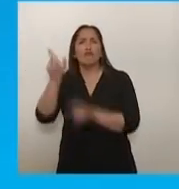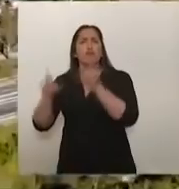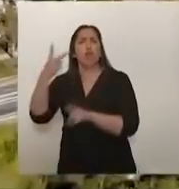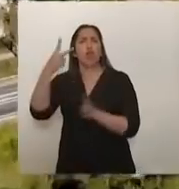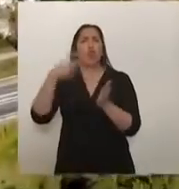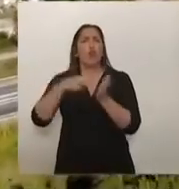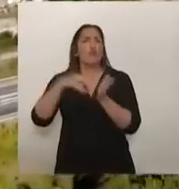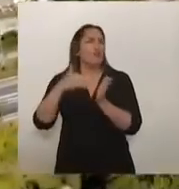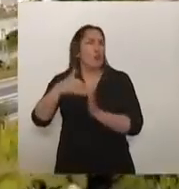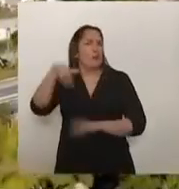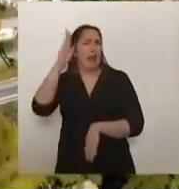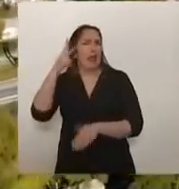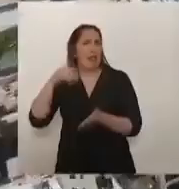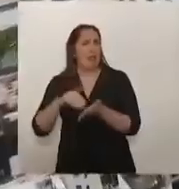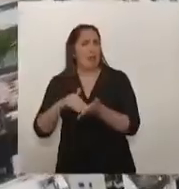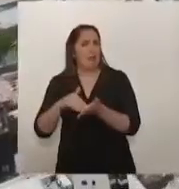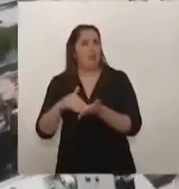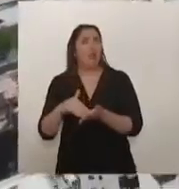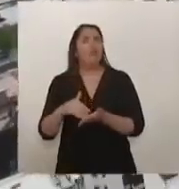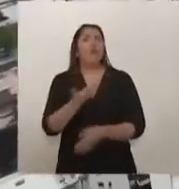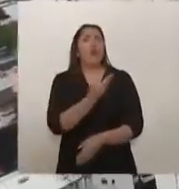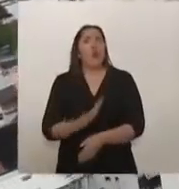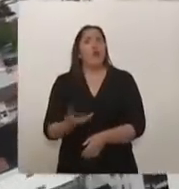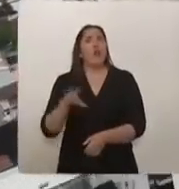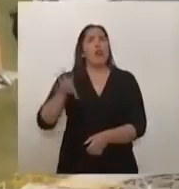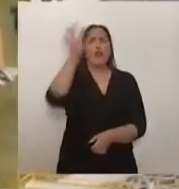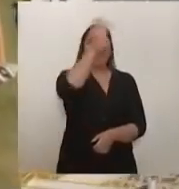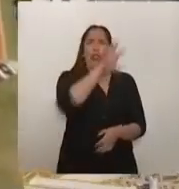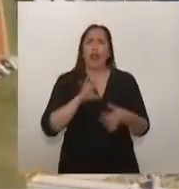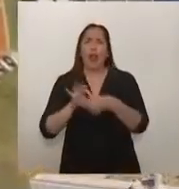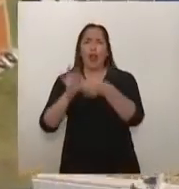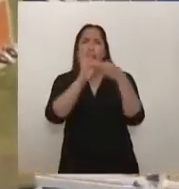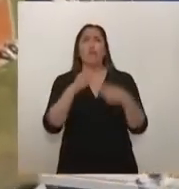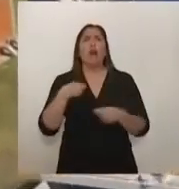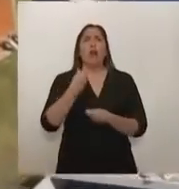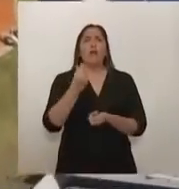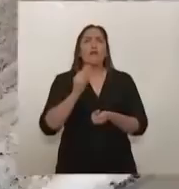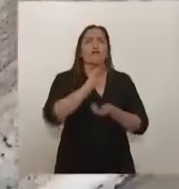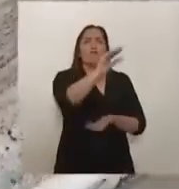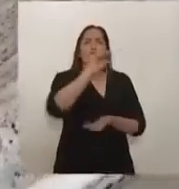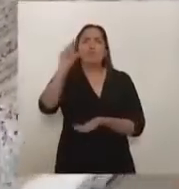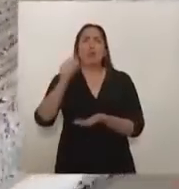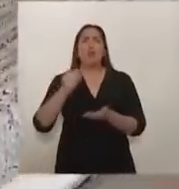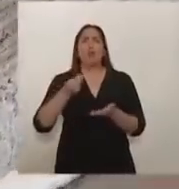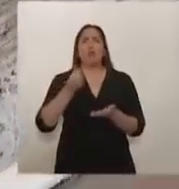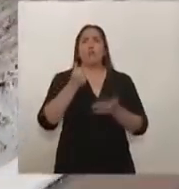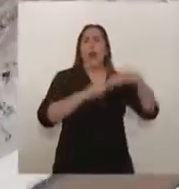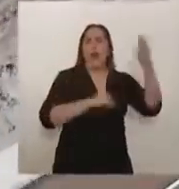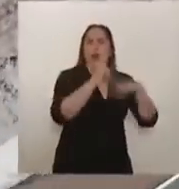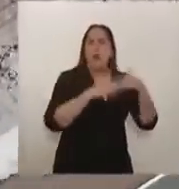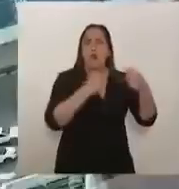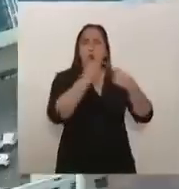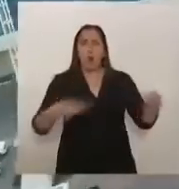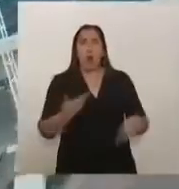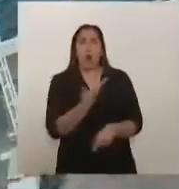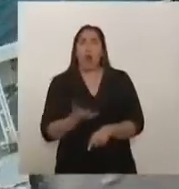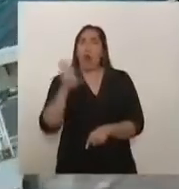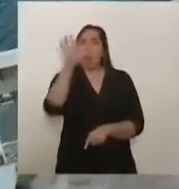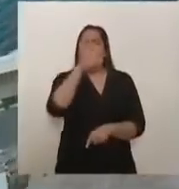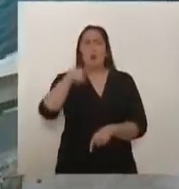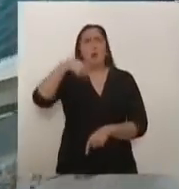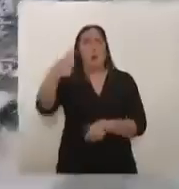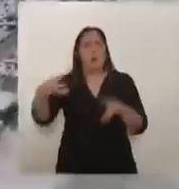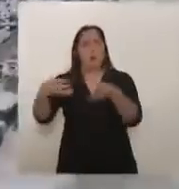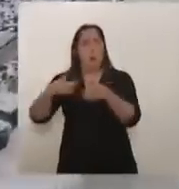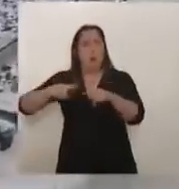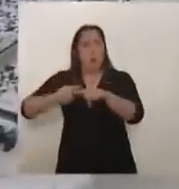usuarios. Fuimos el gobierno más federal en mucho tiempo. En estos años entregamos fondos y obras a todas las provincias, aunque los gobernadores fueran de otro